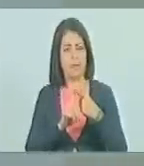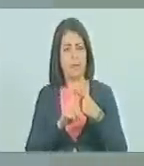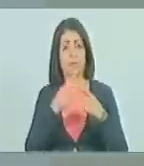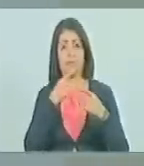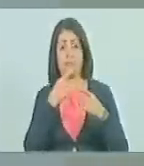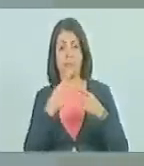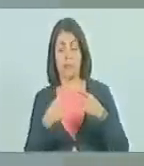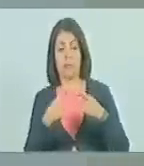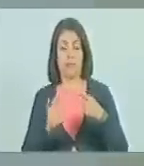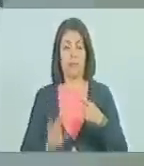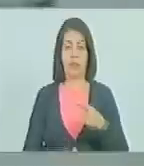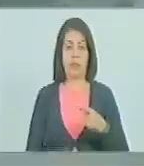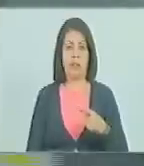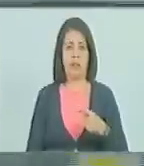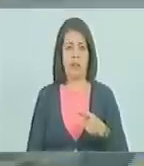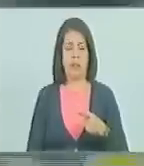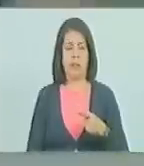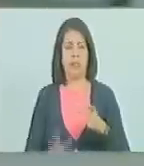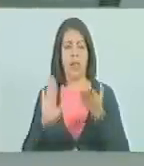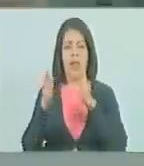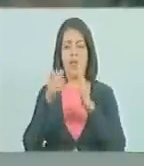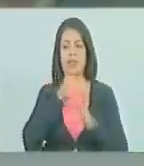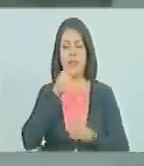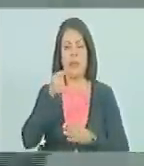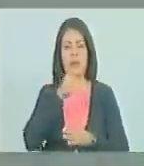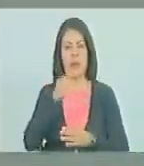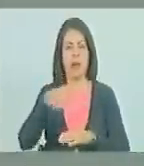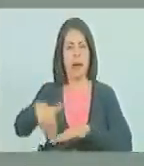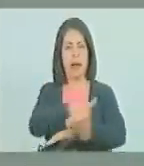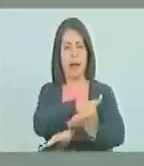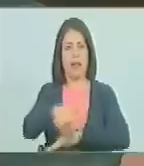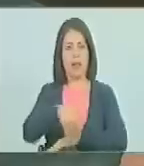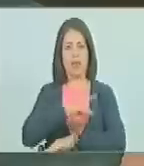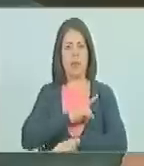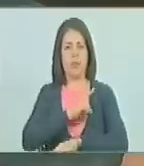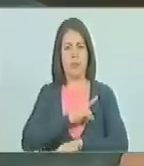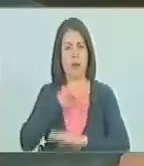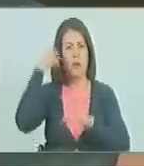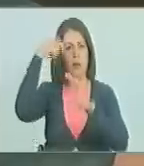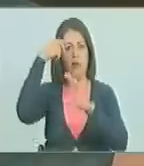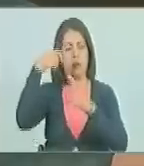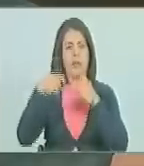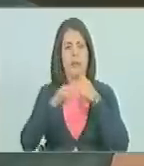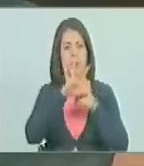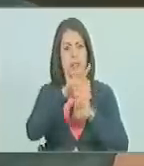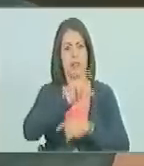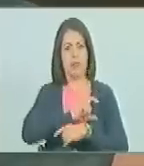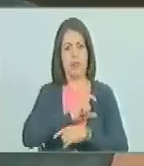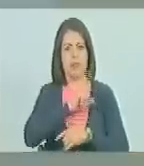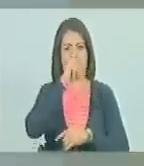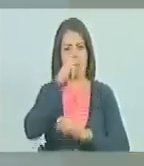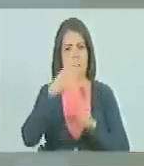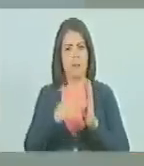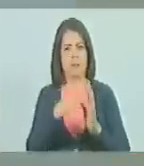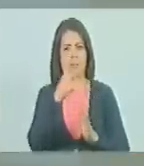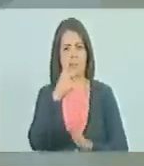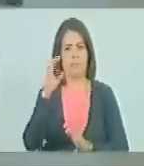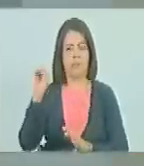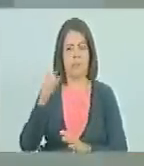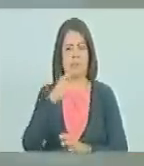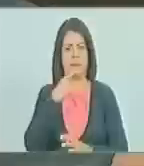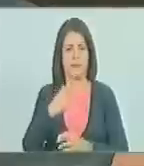dice, porque lo entrevistan en la Unión Universidad, yo tengo el video, 5 de enero del 2020, no el